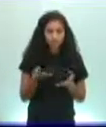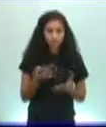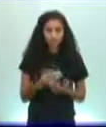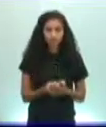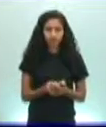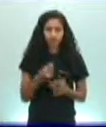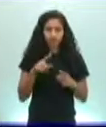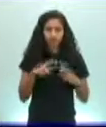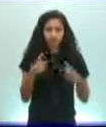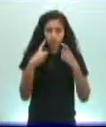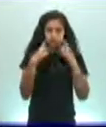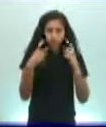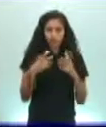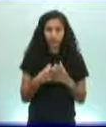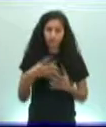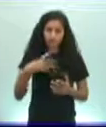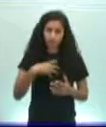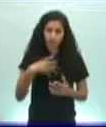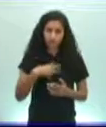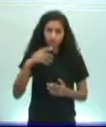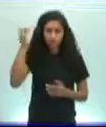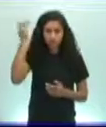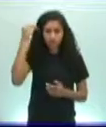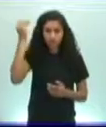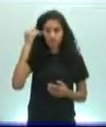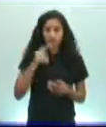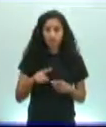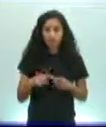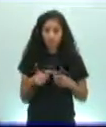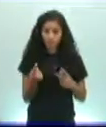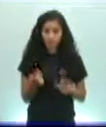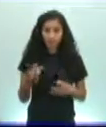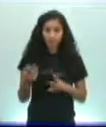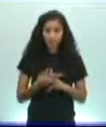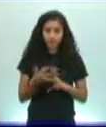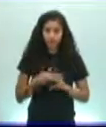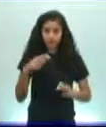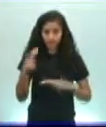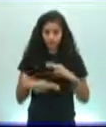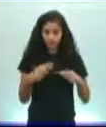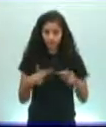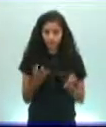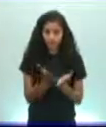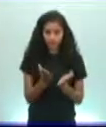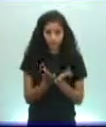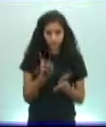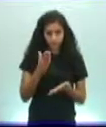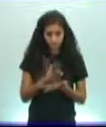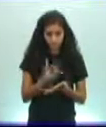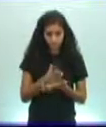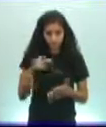es importante que lo tengas en cuenta para lo que estaremos realizando durante este encuentro.